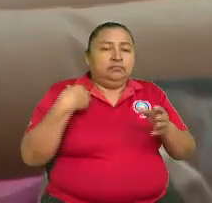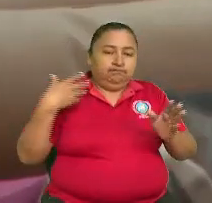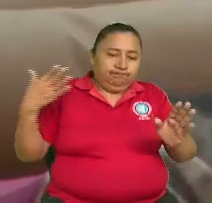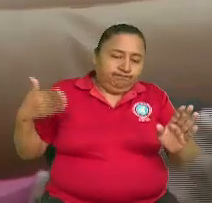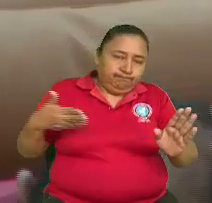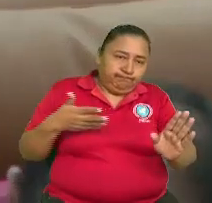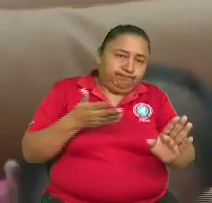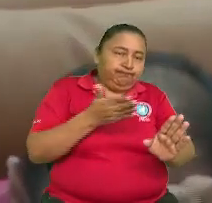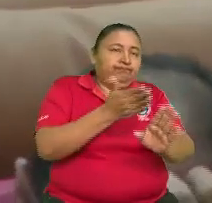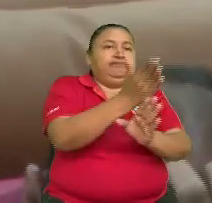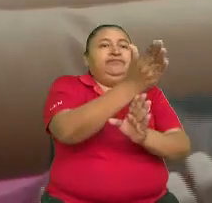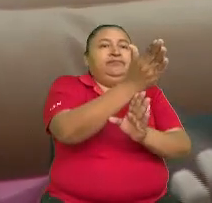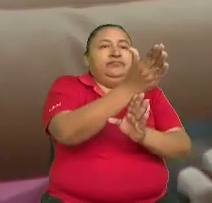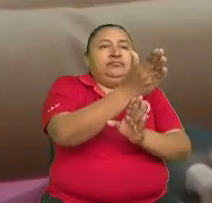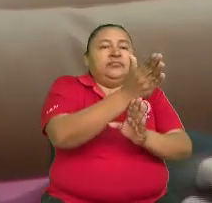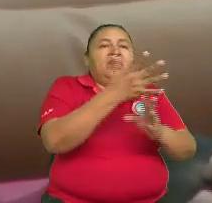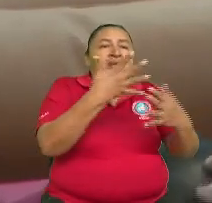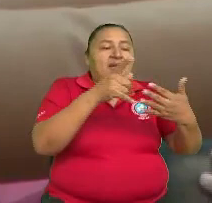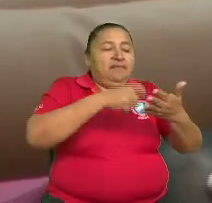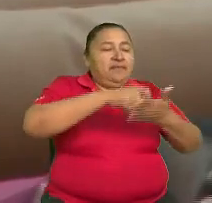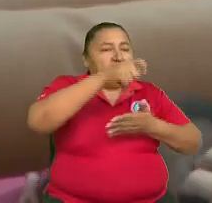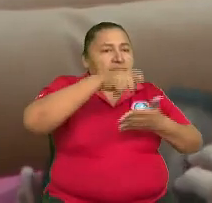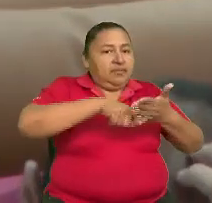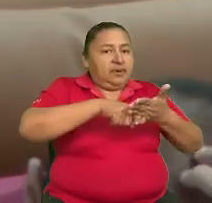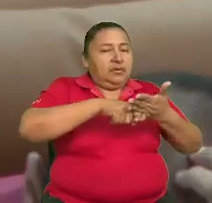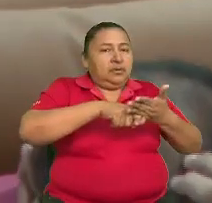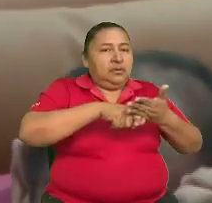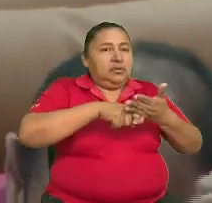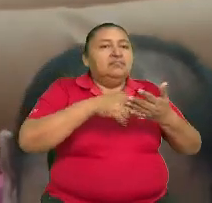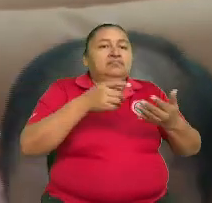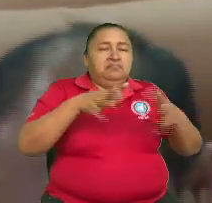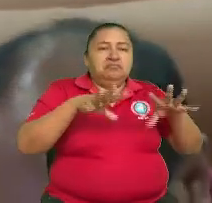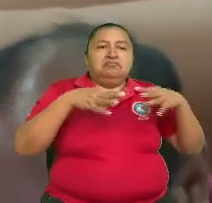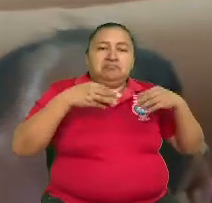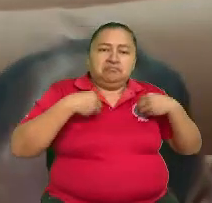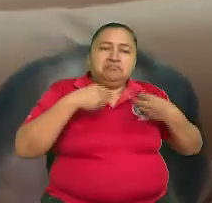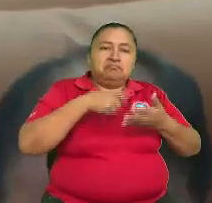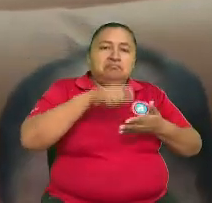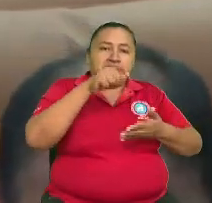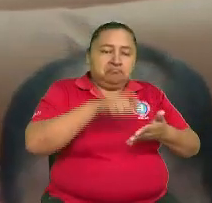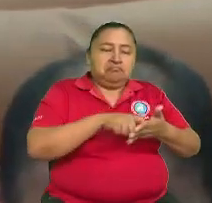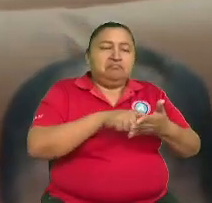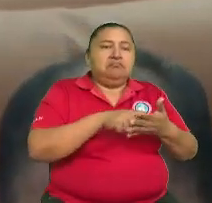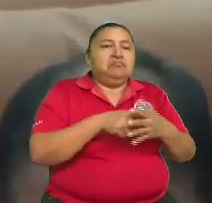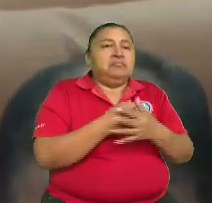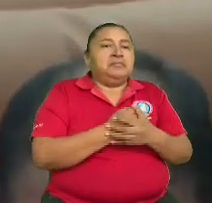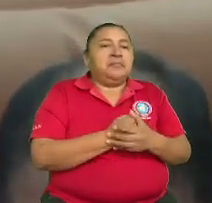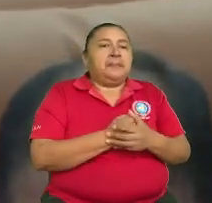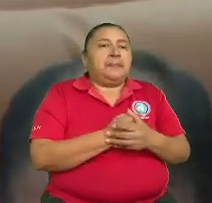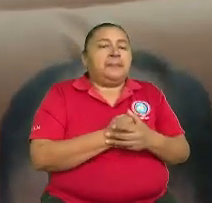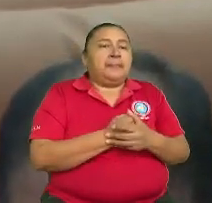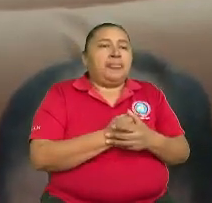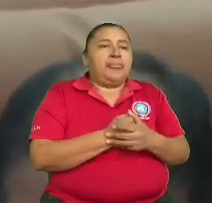canalizado, firmado y ratificado